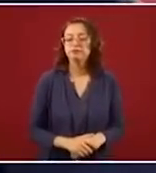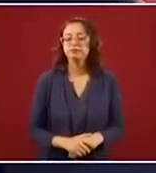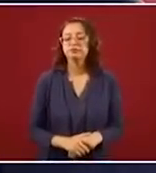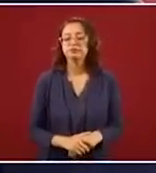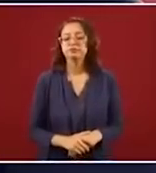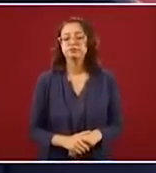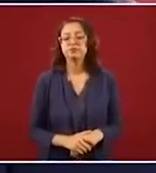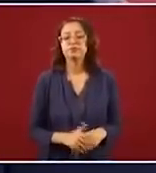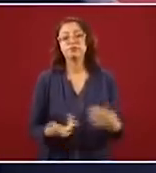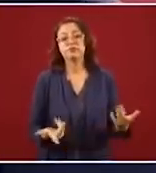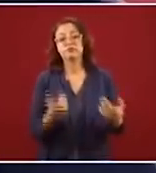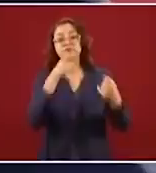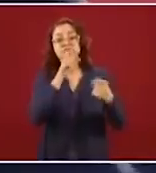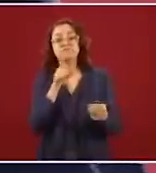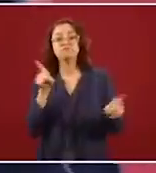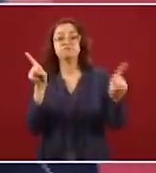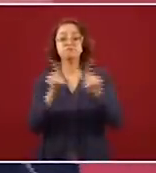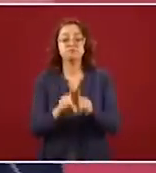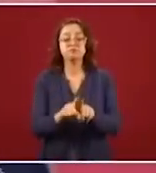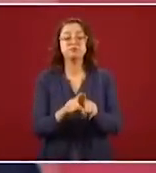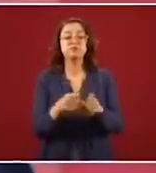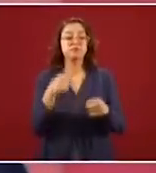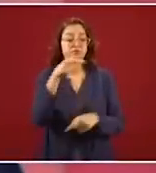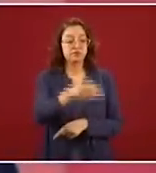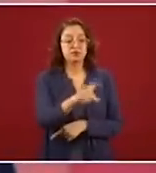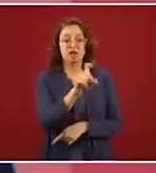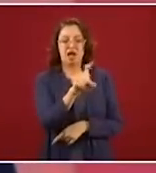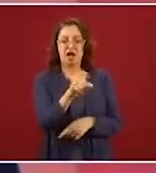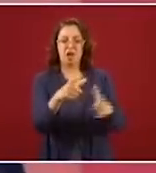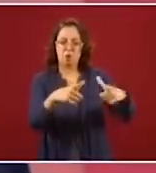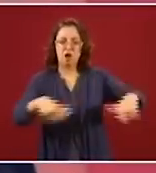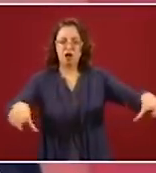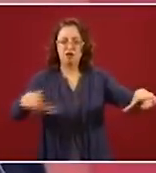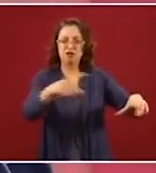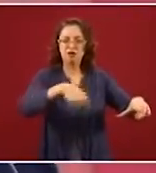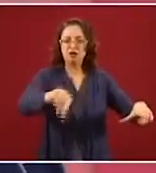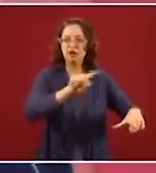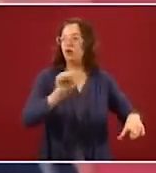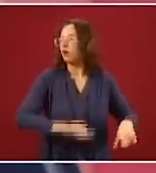como devastaban cerros para rellenar el lago,